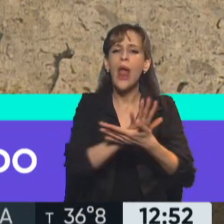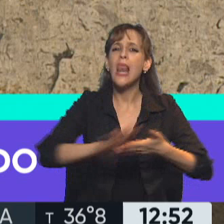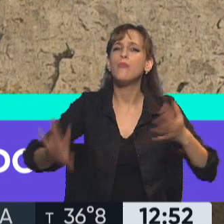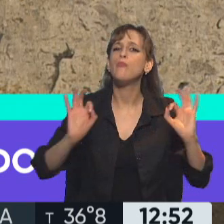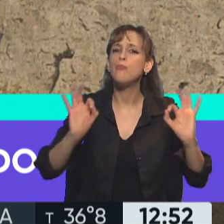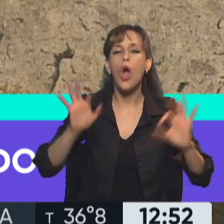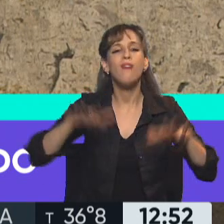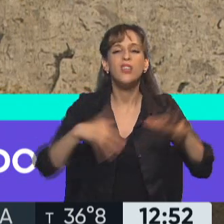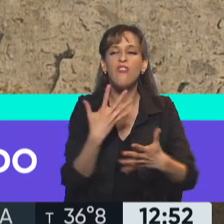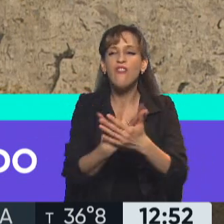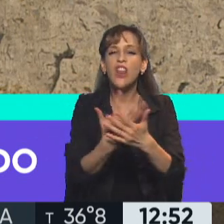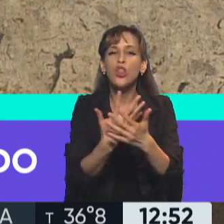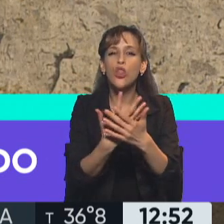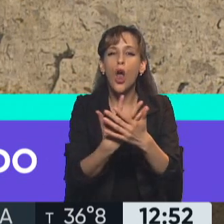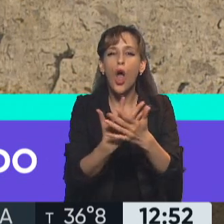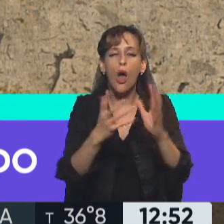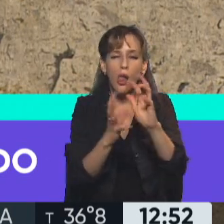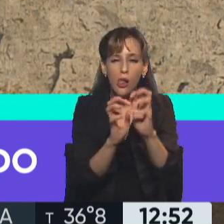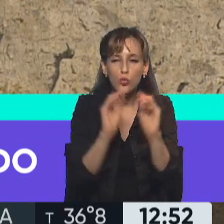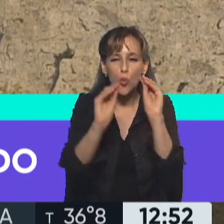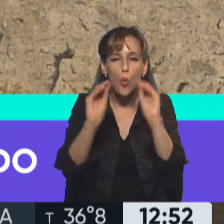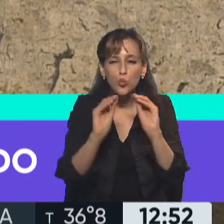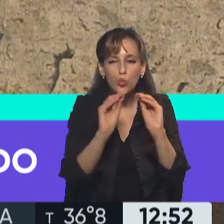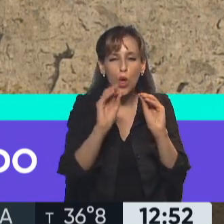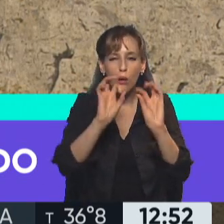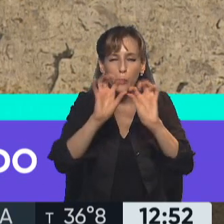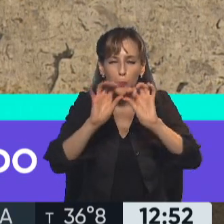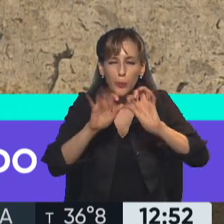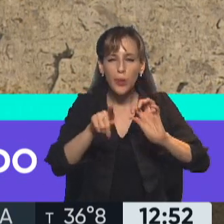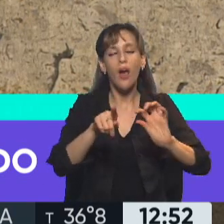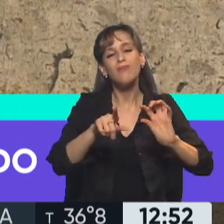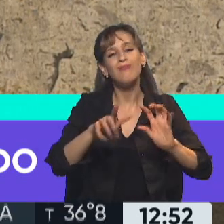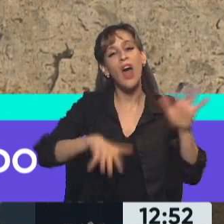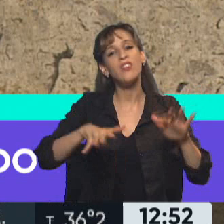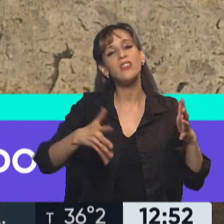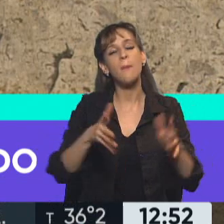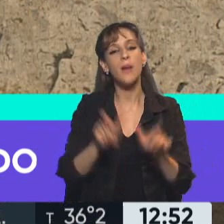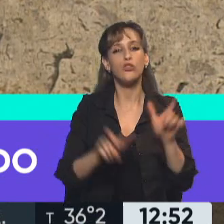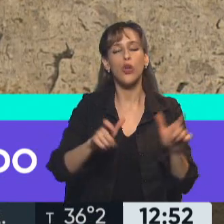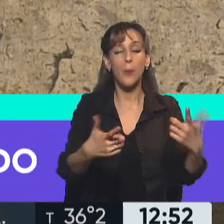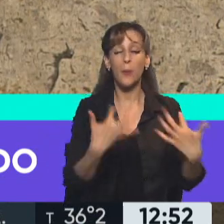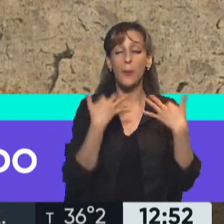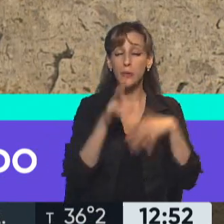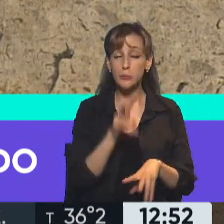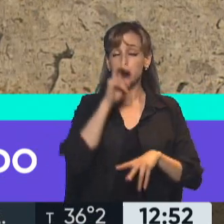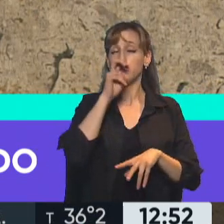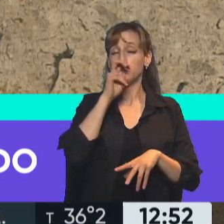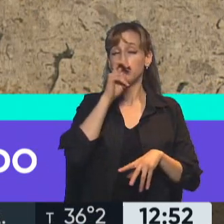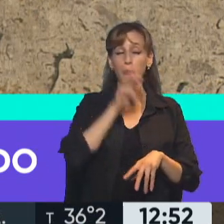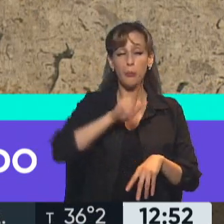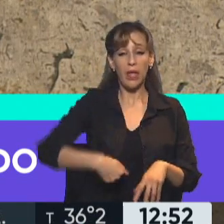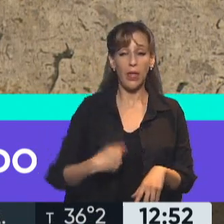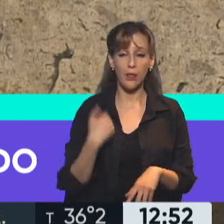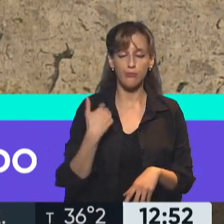cuando no tienen un mantenimiento correcto, acumulan un montón de bacterias y hongos que muchas veces en personas predispuestas pueden generar afecciones